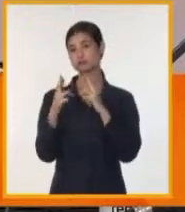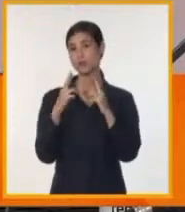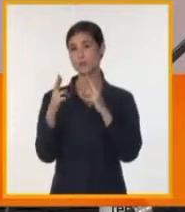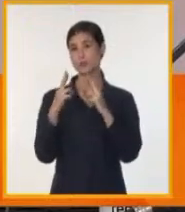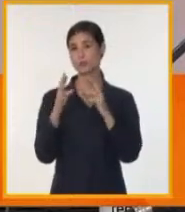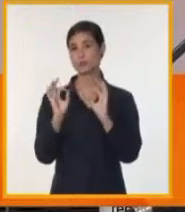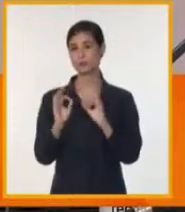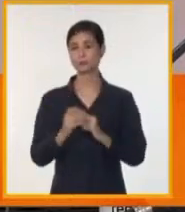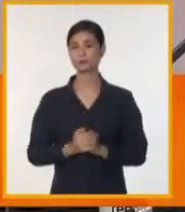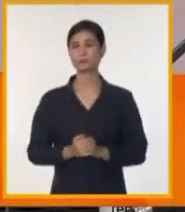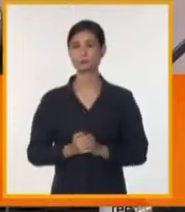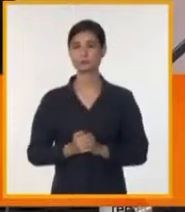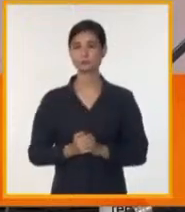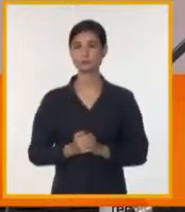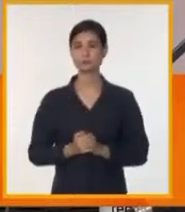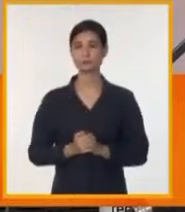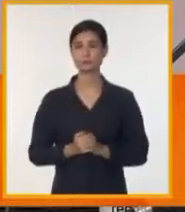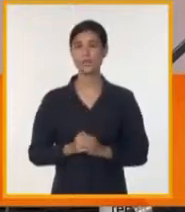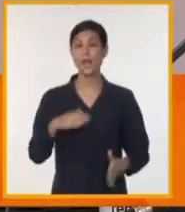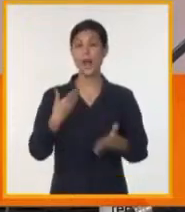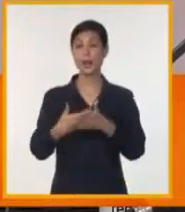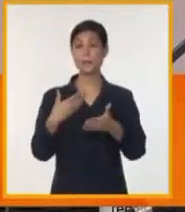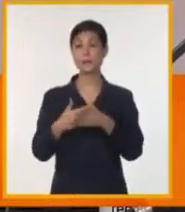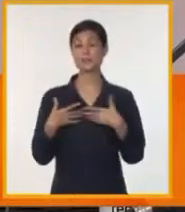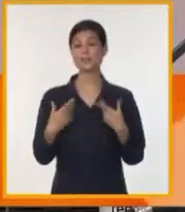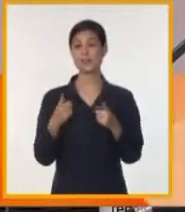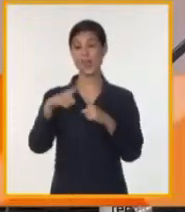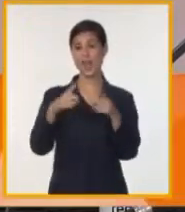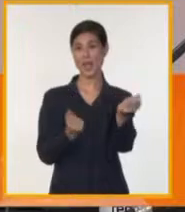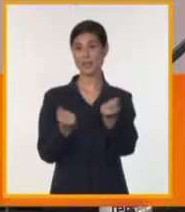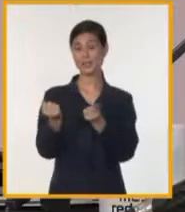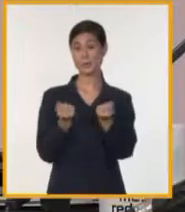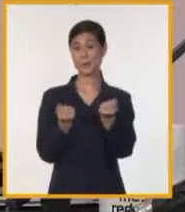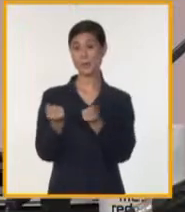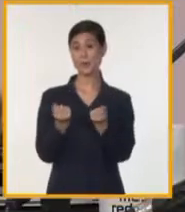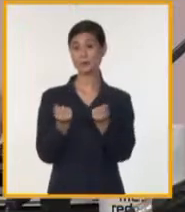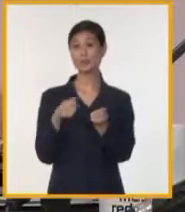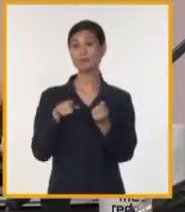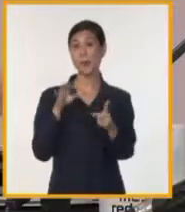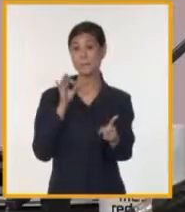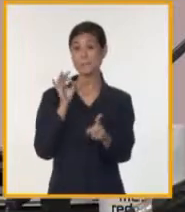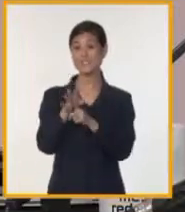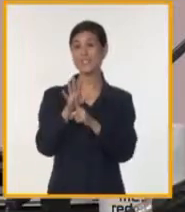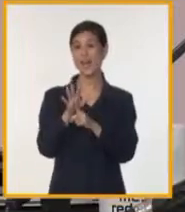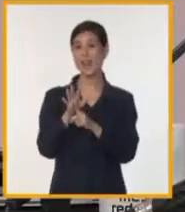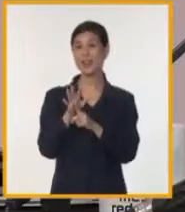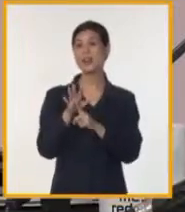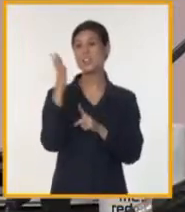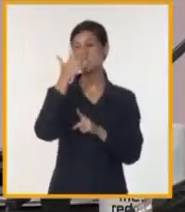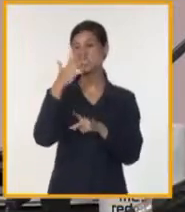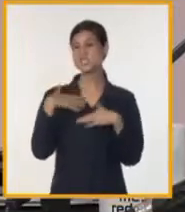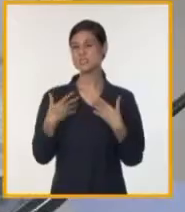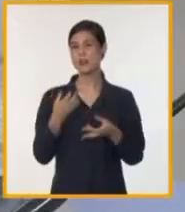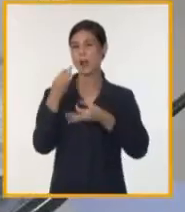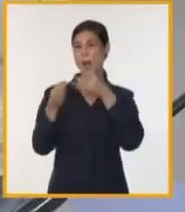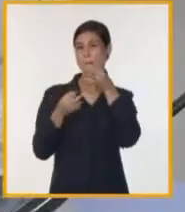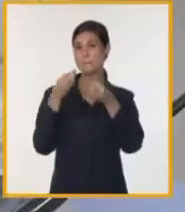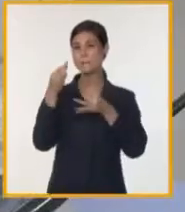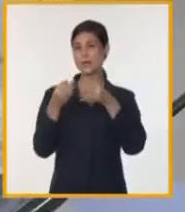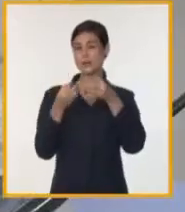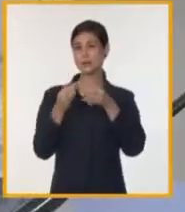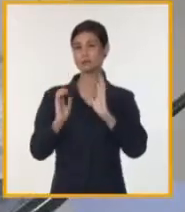hablemos del Grupo Empresarial de Transporte Automotor, y nada mejor que empezar hablando con su presidente, el ingeniero Oscar Alberto Carvajal Serrano.